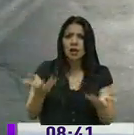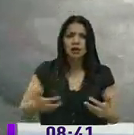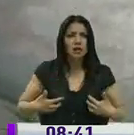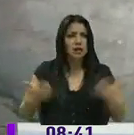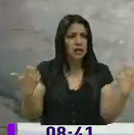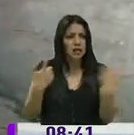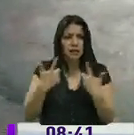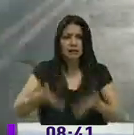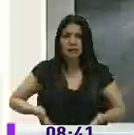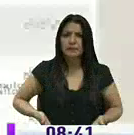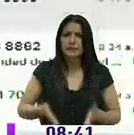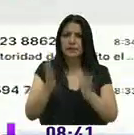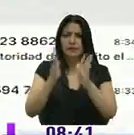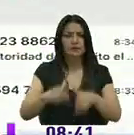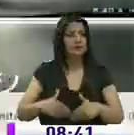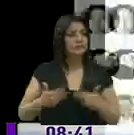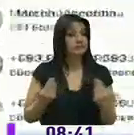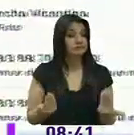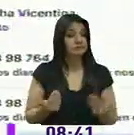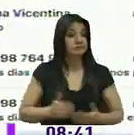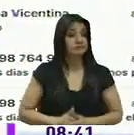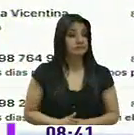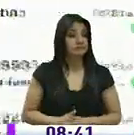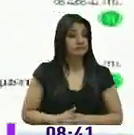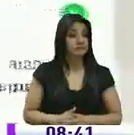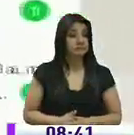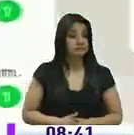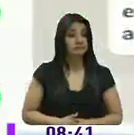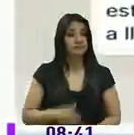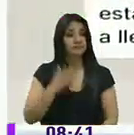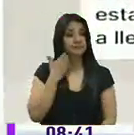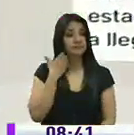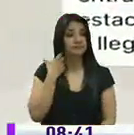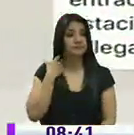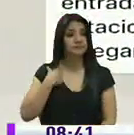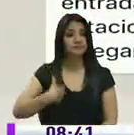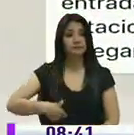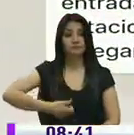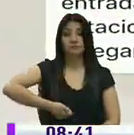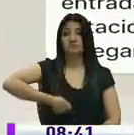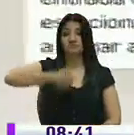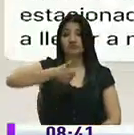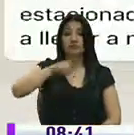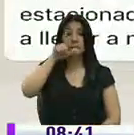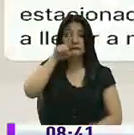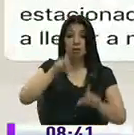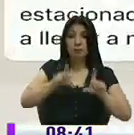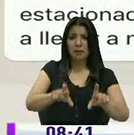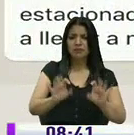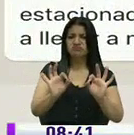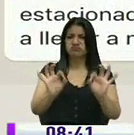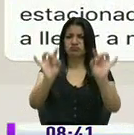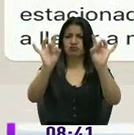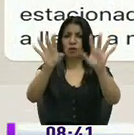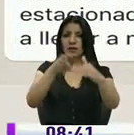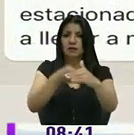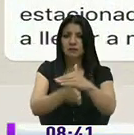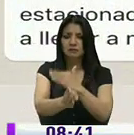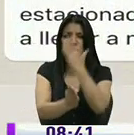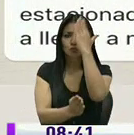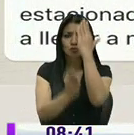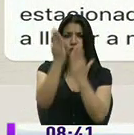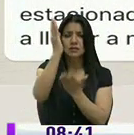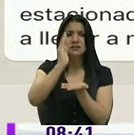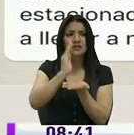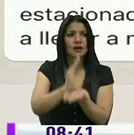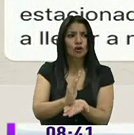qué horror lo realmente que ojo según la autoridad de tránsito el fin del plan que ha sido un éxito en la entrada a los túneles san roque y